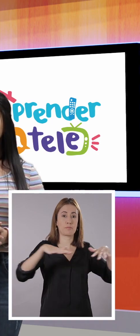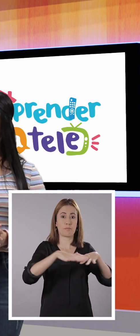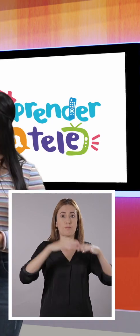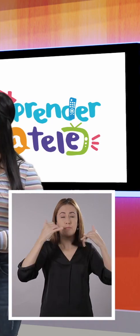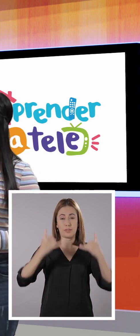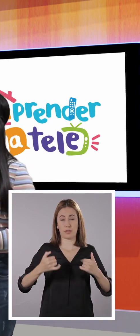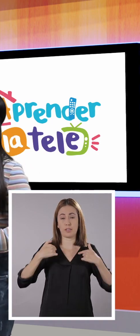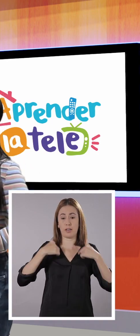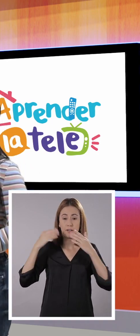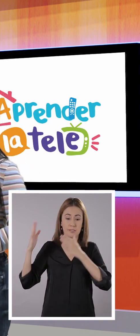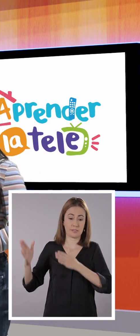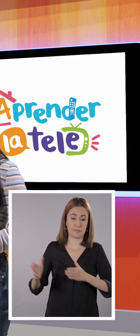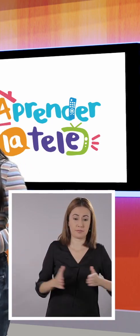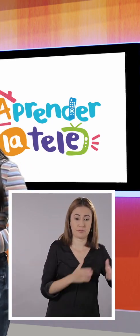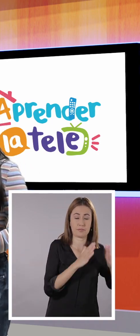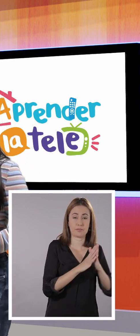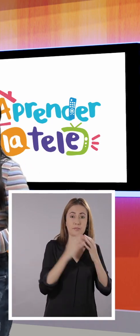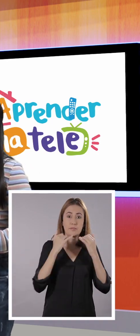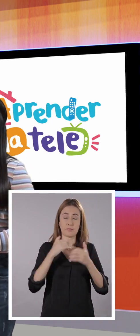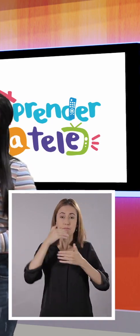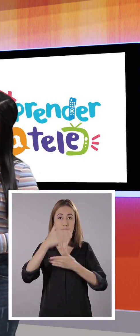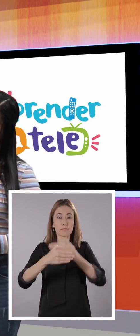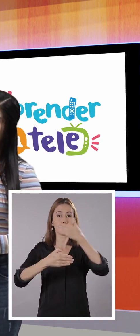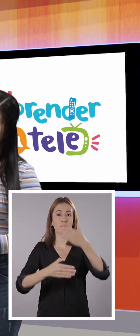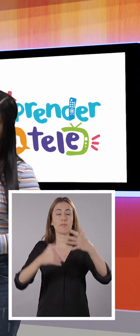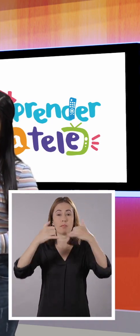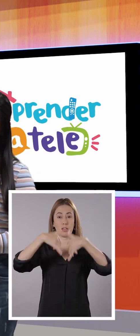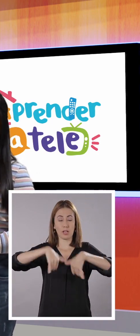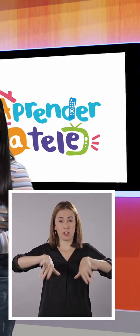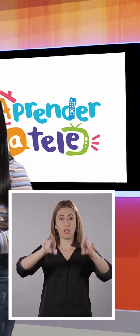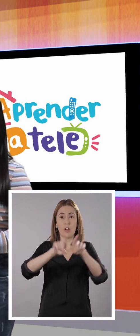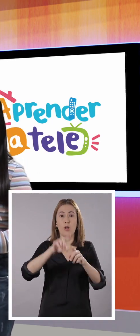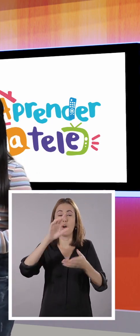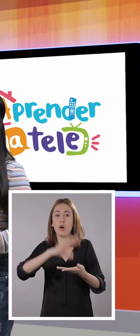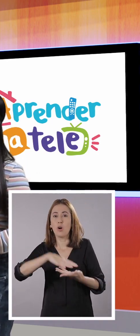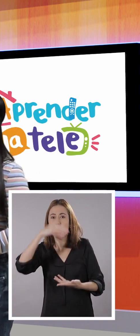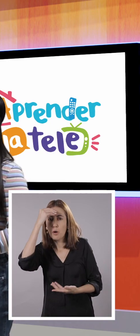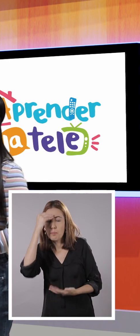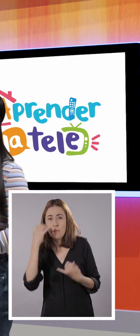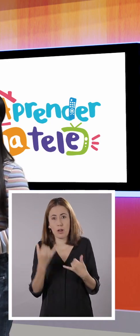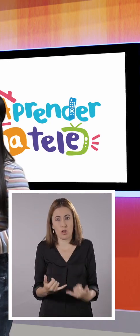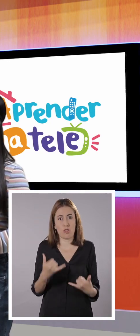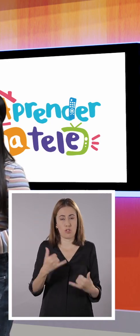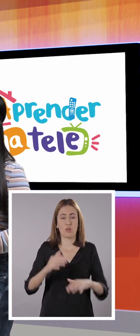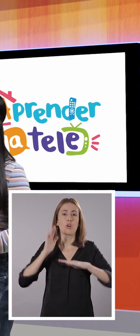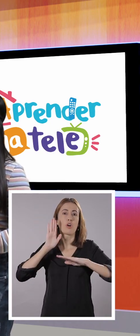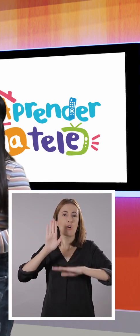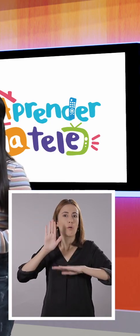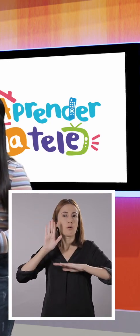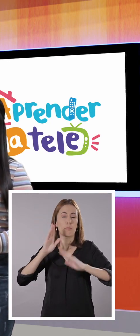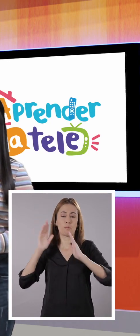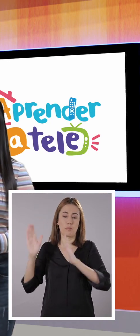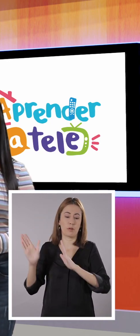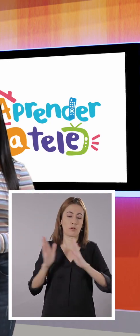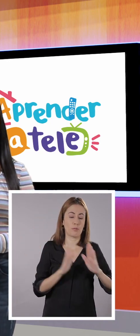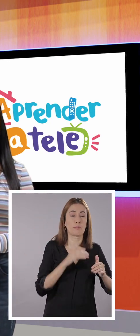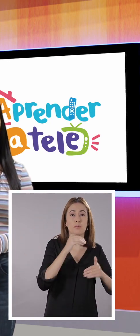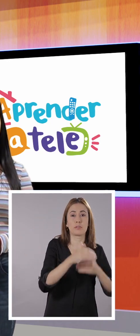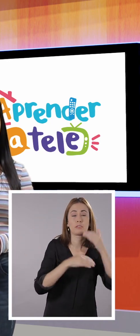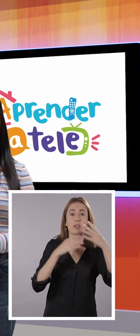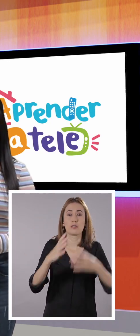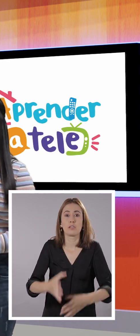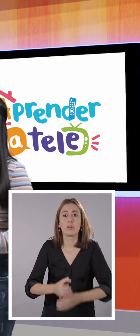esto de la pandemia, tenemos que mantener la distancia, hoy vamos a aprender cómo hacer compromisos para mantener los protocolos de